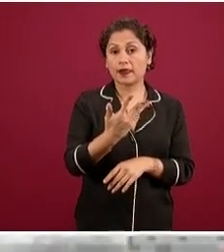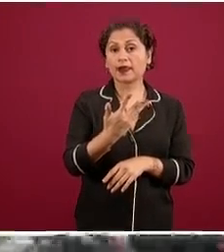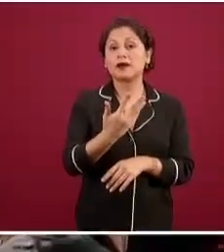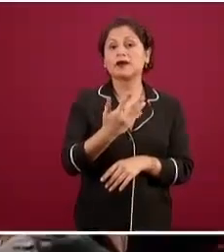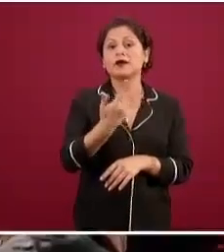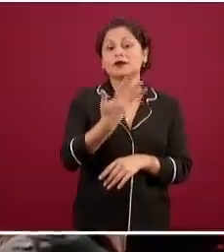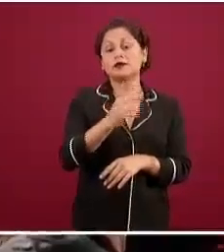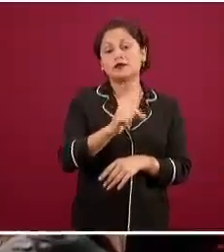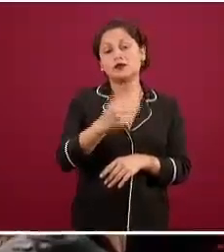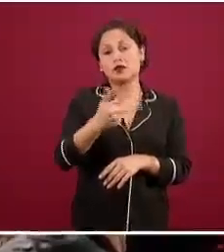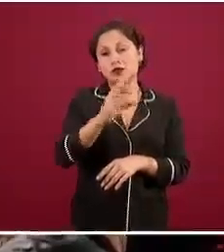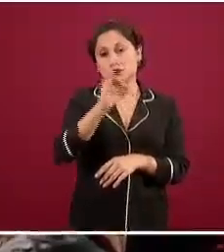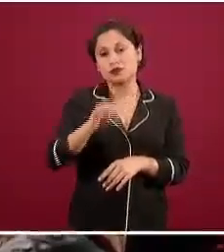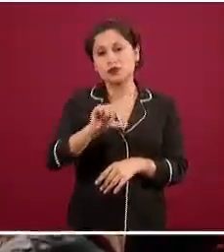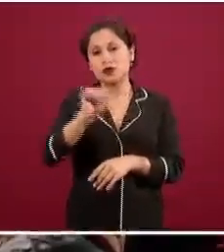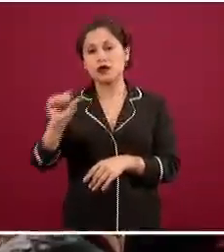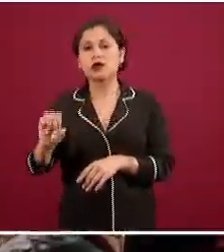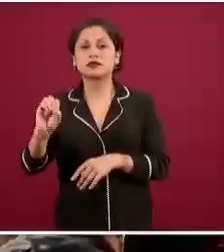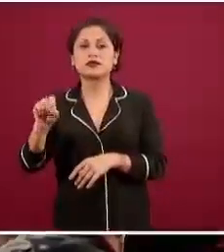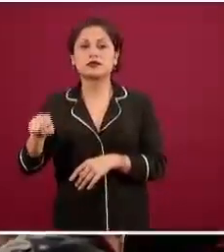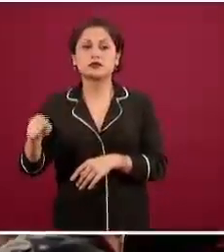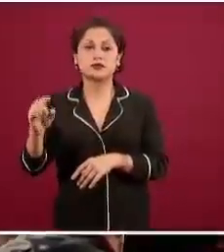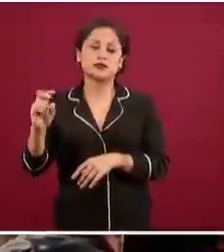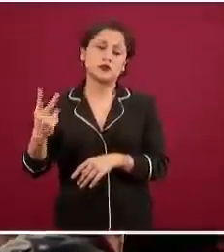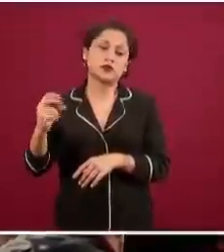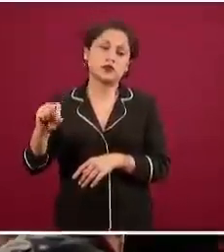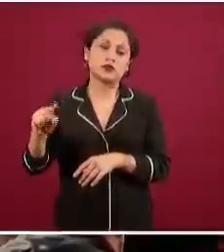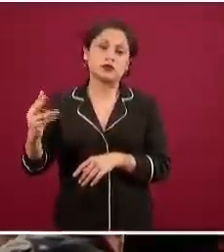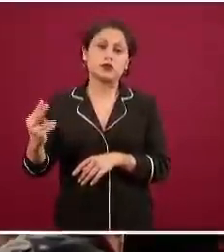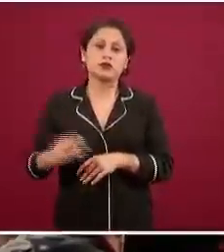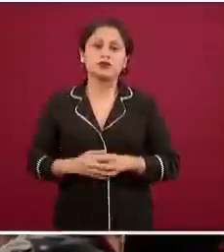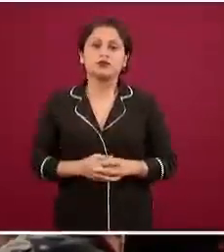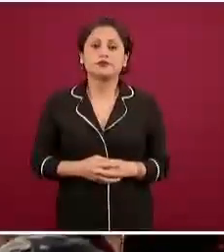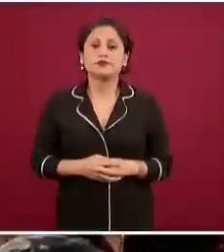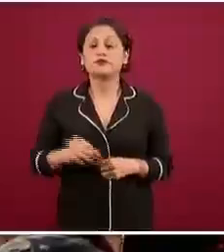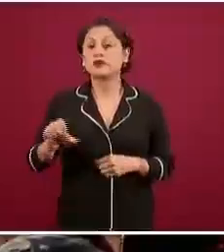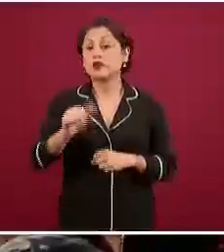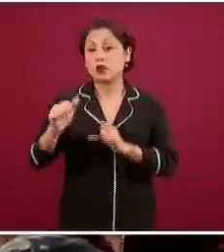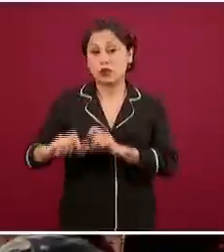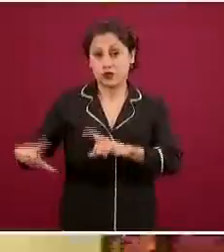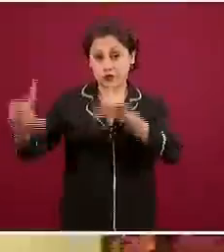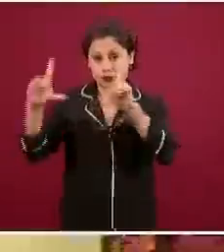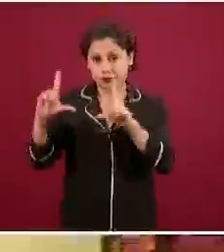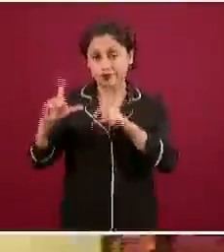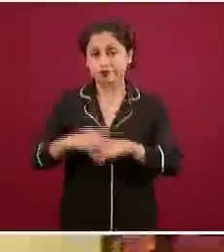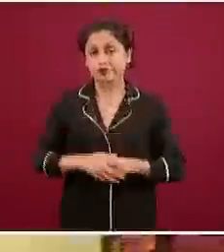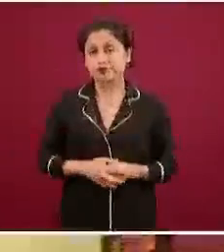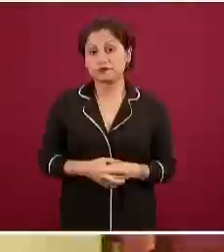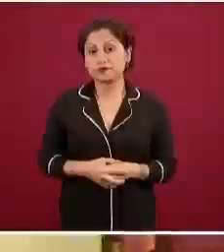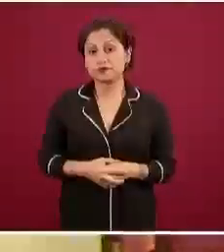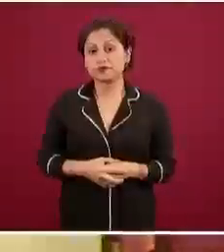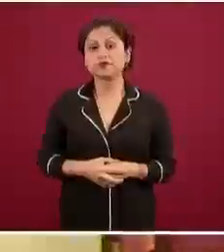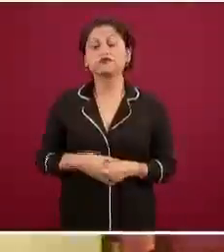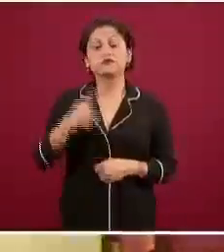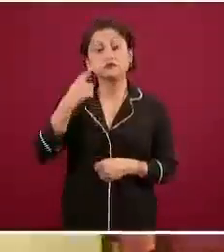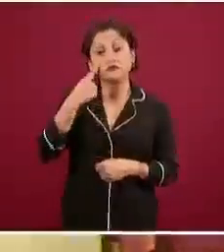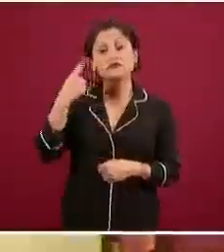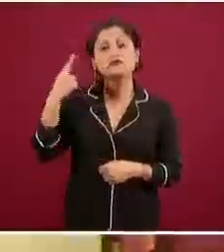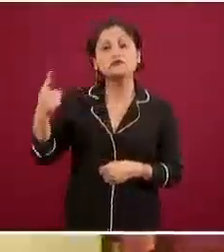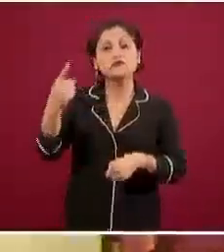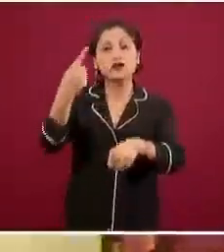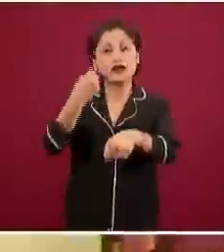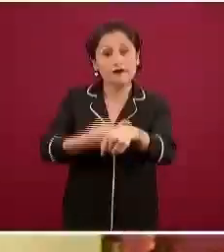0.02. En la siguiente diapositiva podemos ver la carga de enfermedad,